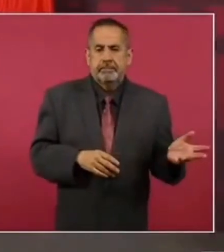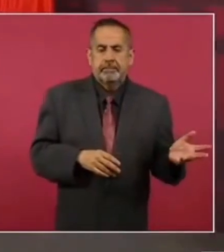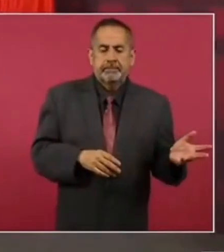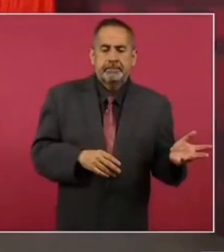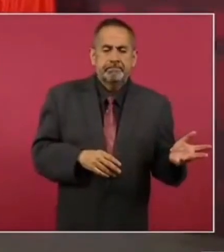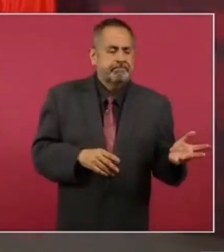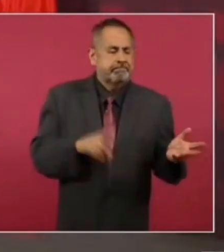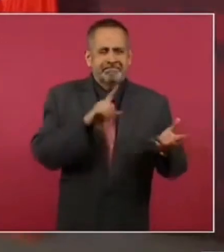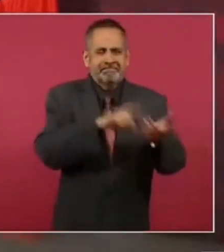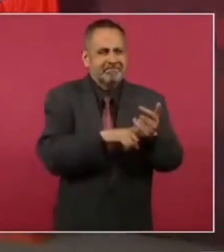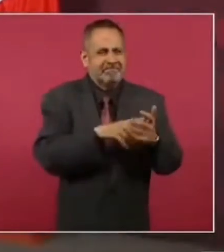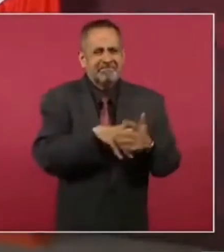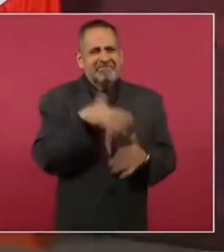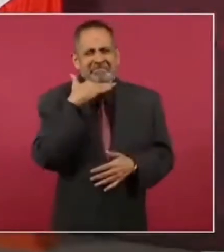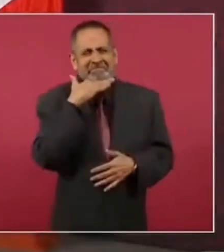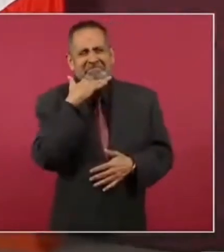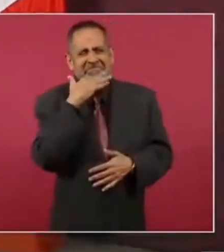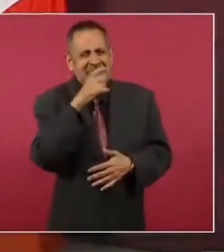podrido,